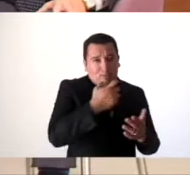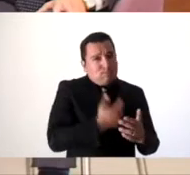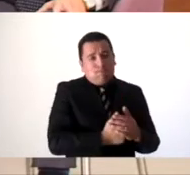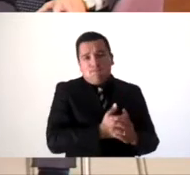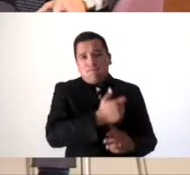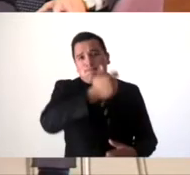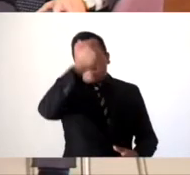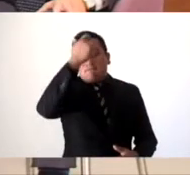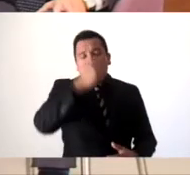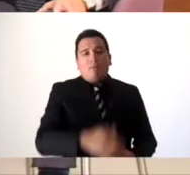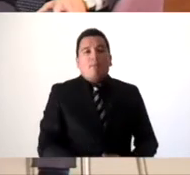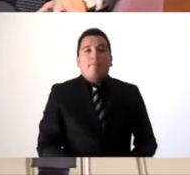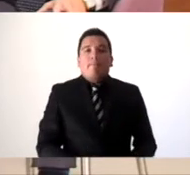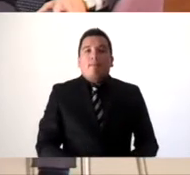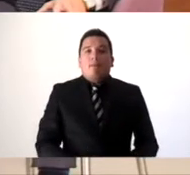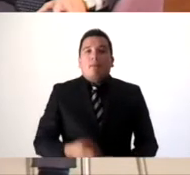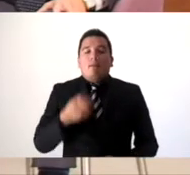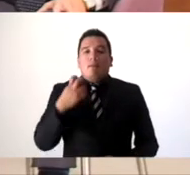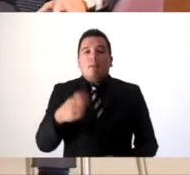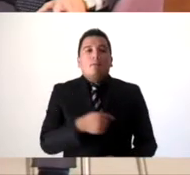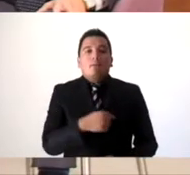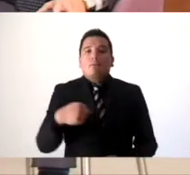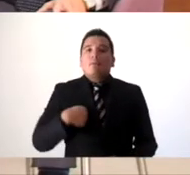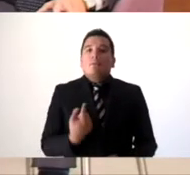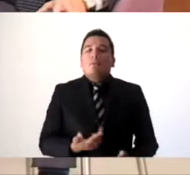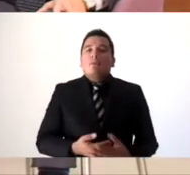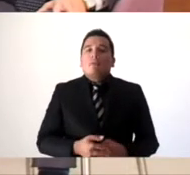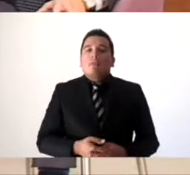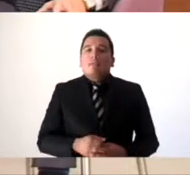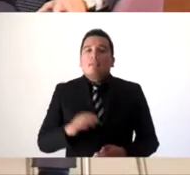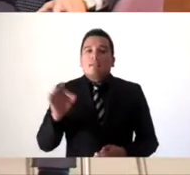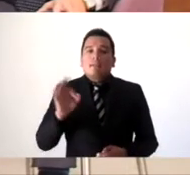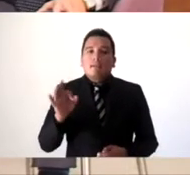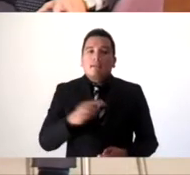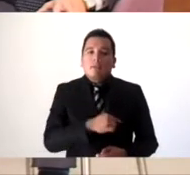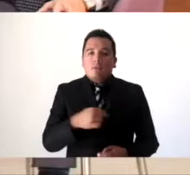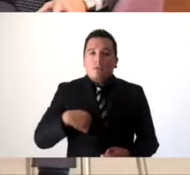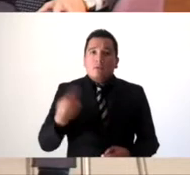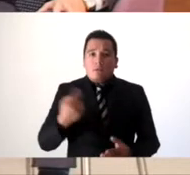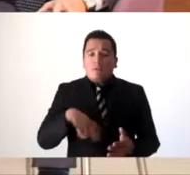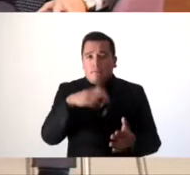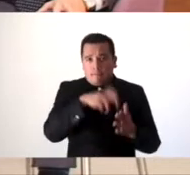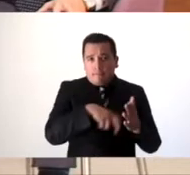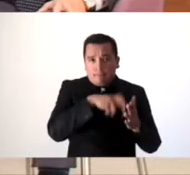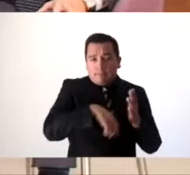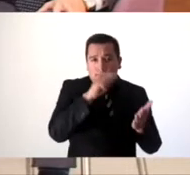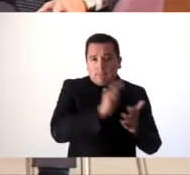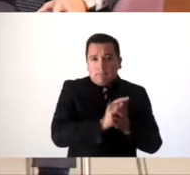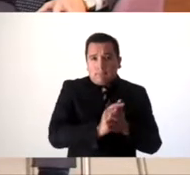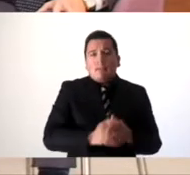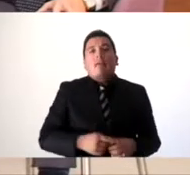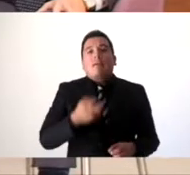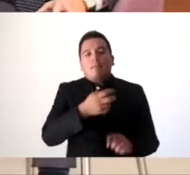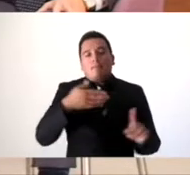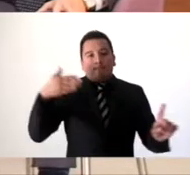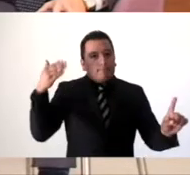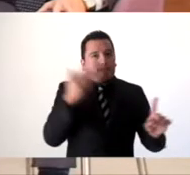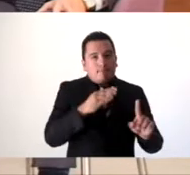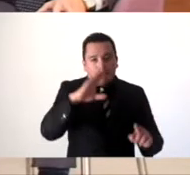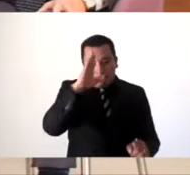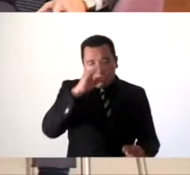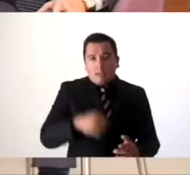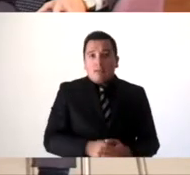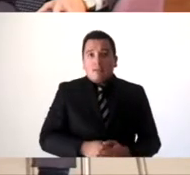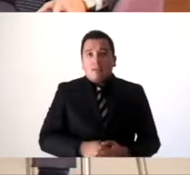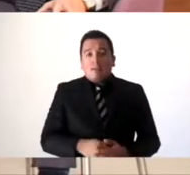sea extremadamente caro. En ese sentido, si vamos hacia una reforma electoral, yo creo que hay que